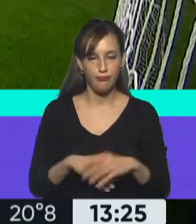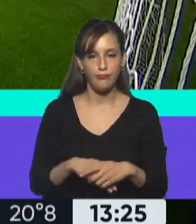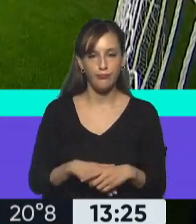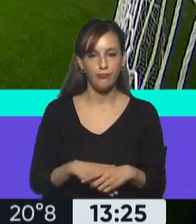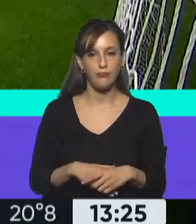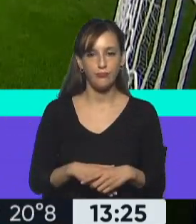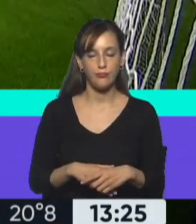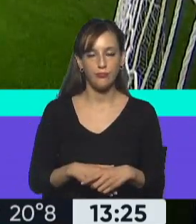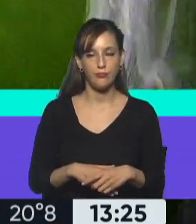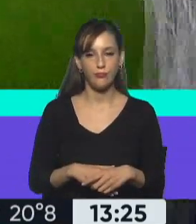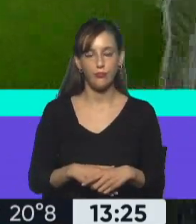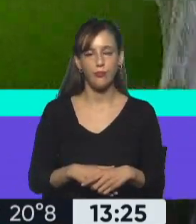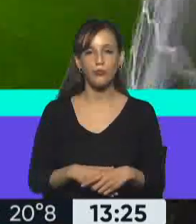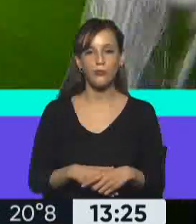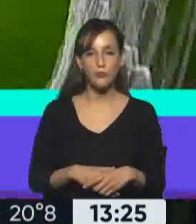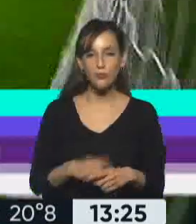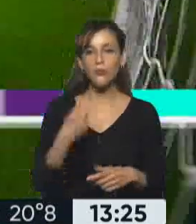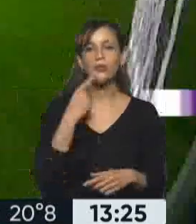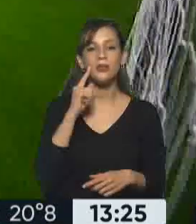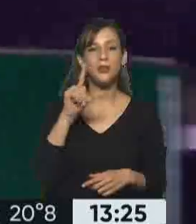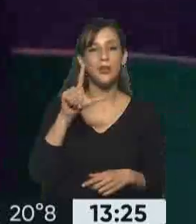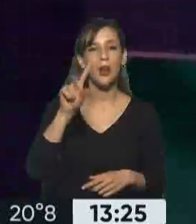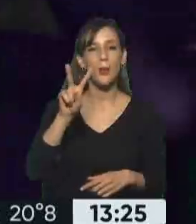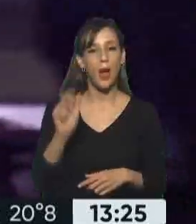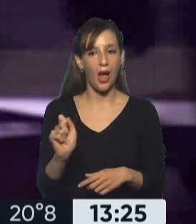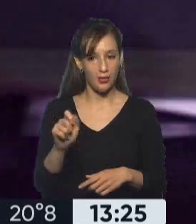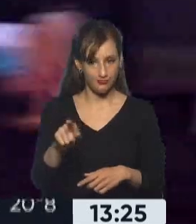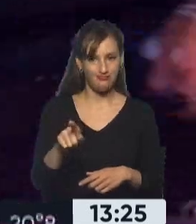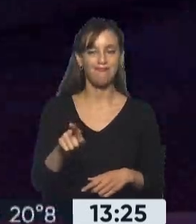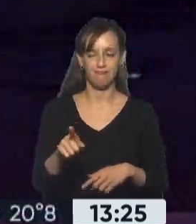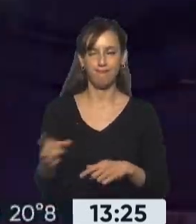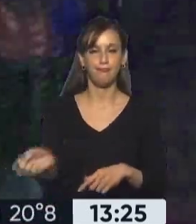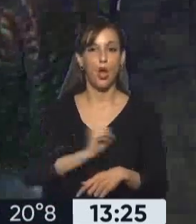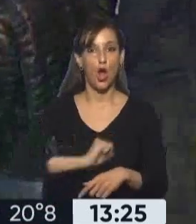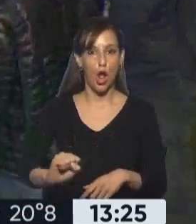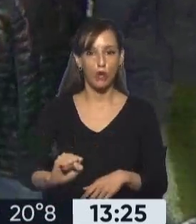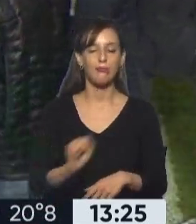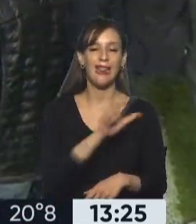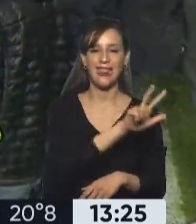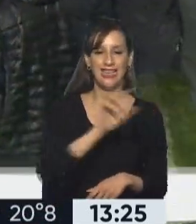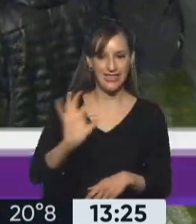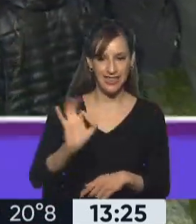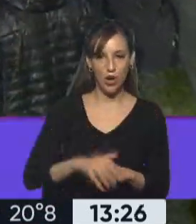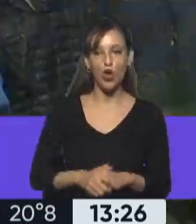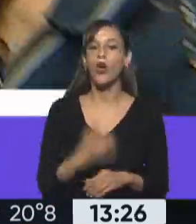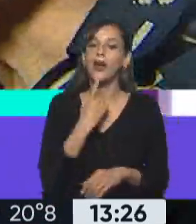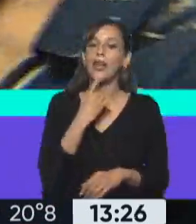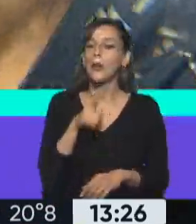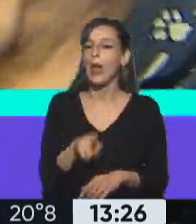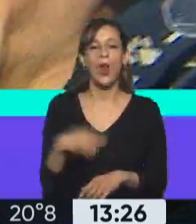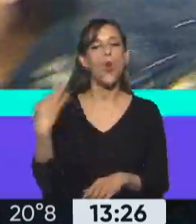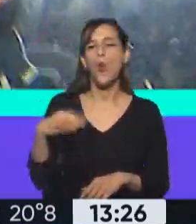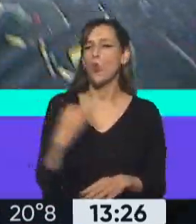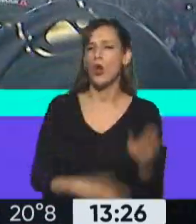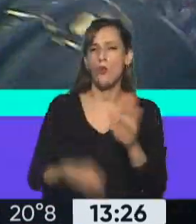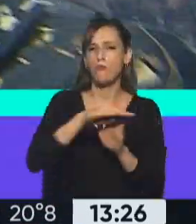contra y Silva terminó poniendo el 3-0 definitivo. Y como decimos, River único puntero con 30,